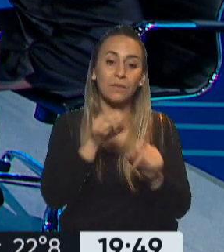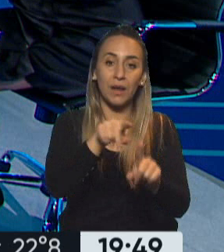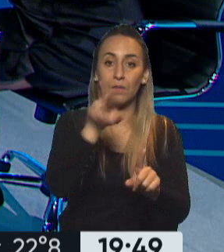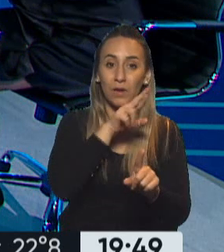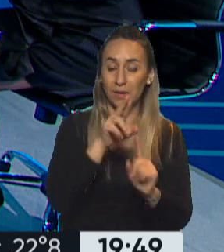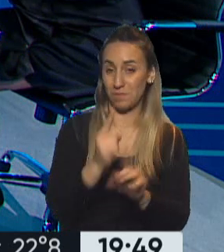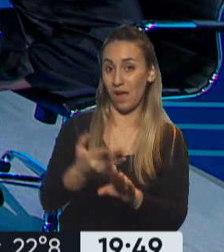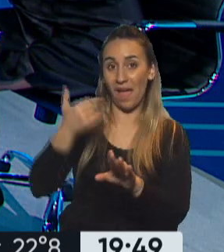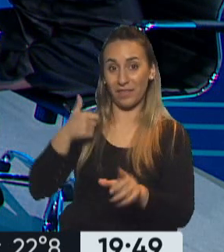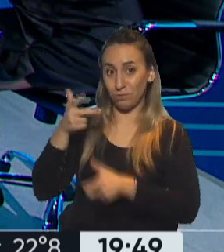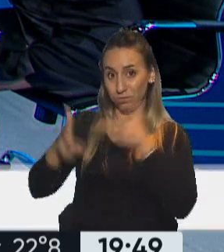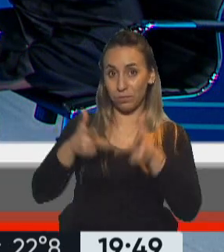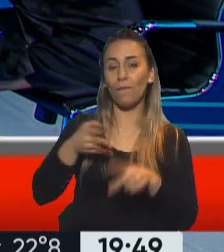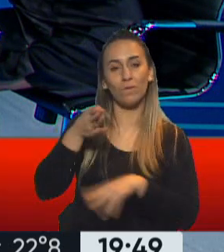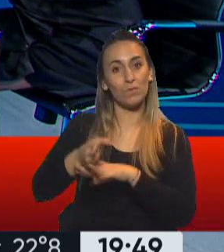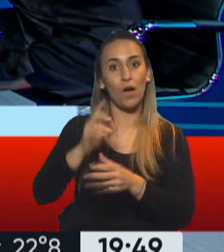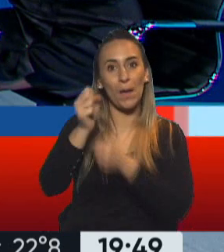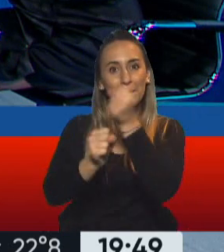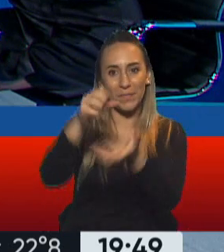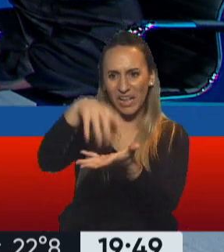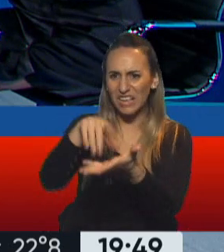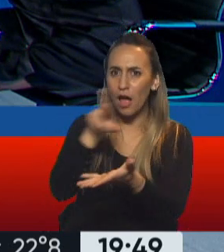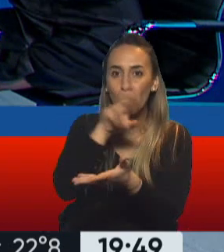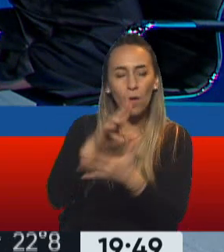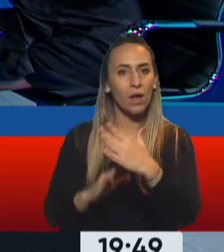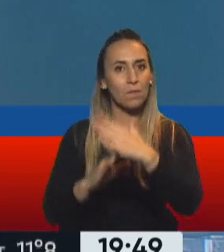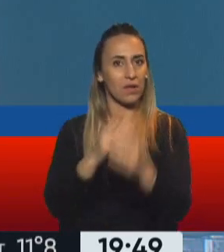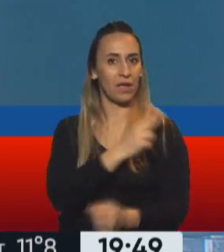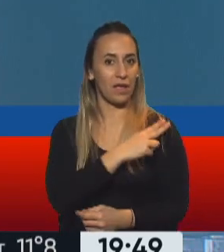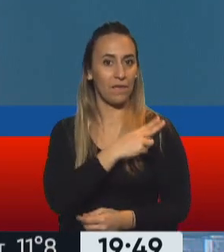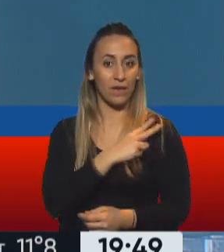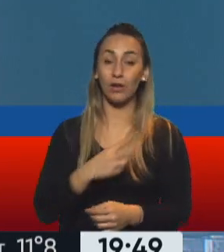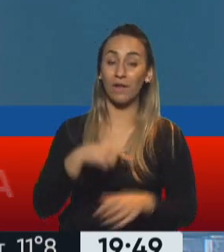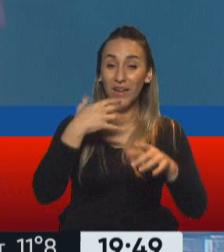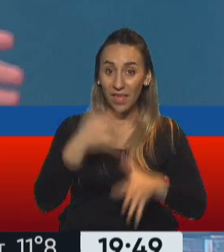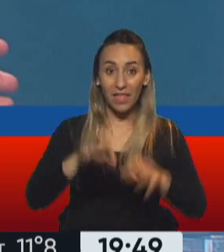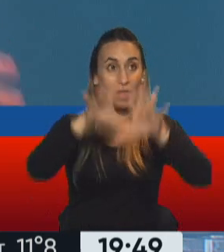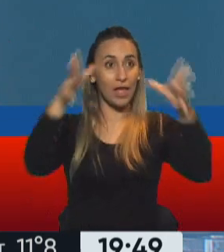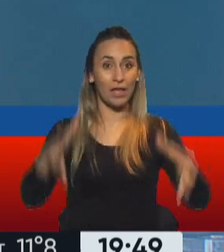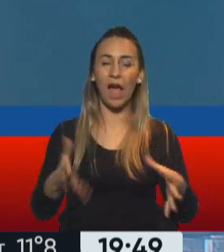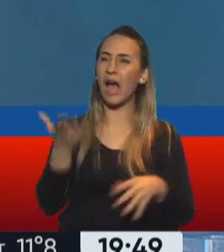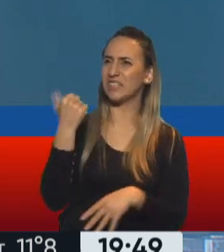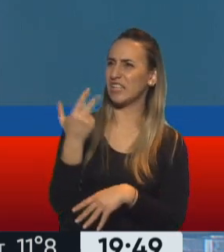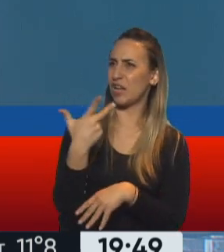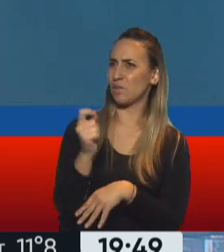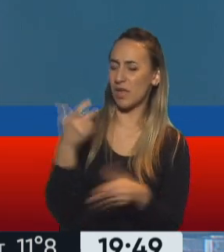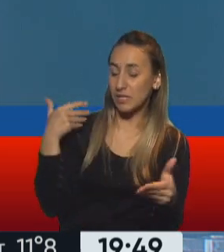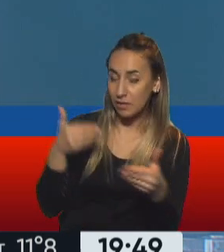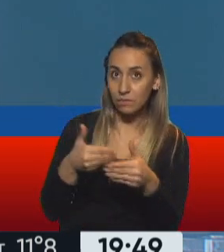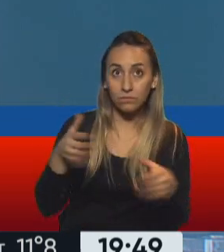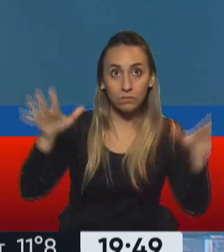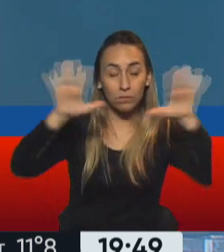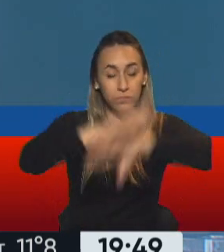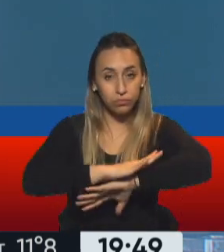conté anterior cuando fuimos una mujer que lideraba esa empresa no reconocimos la empresa fuimos hace tres meses volvimos y ahora